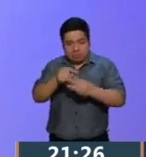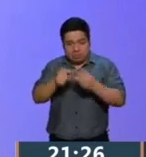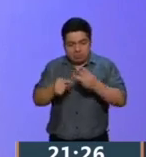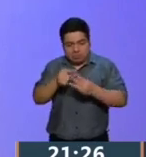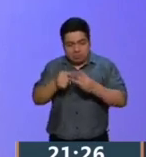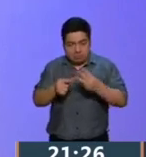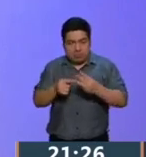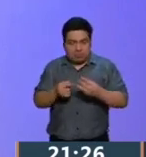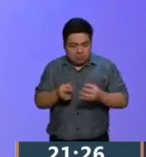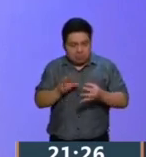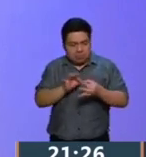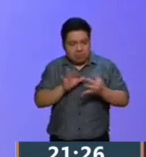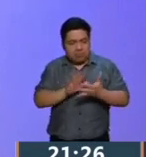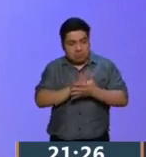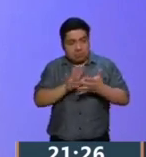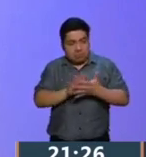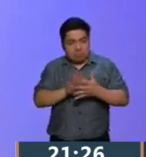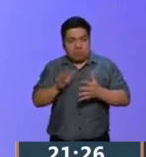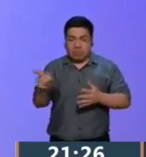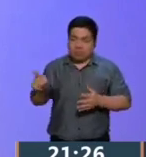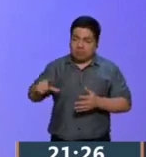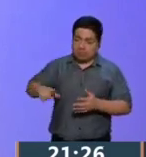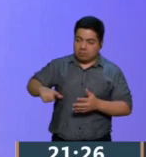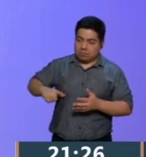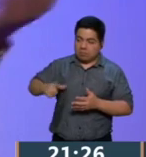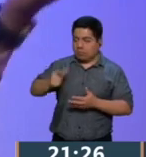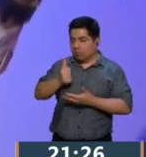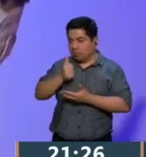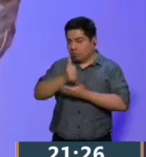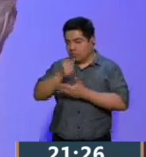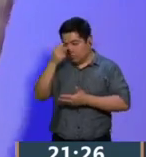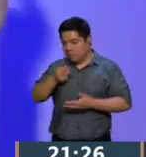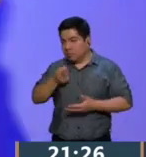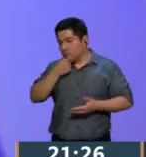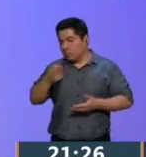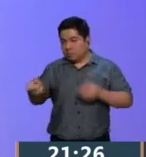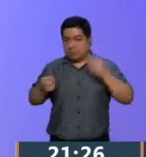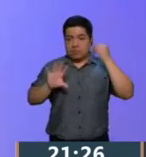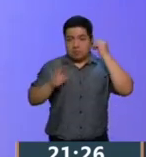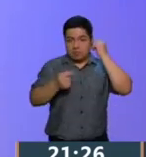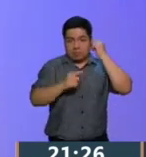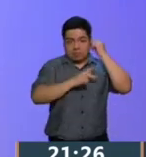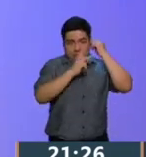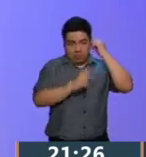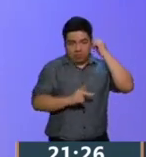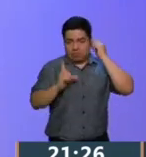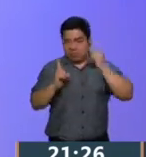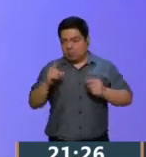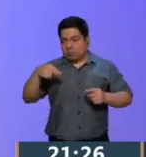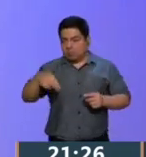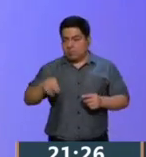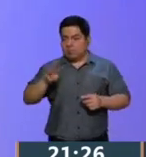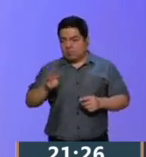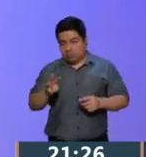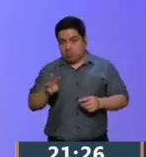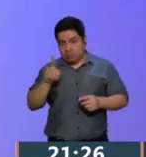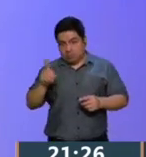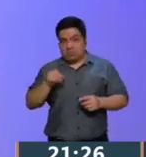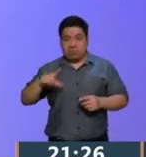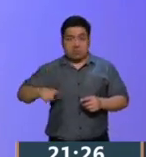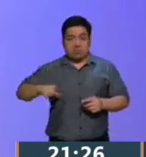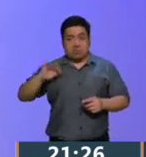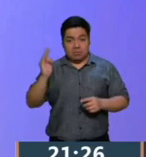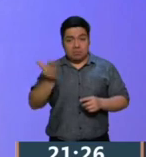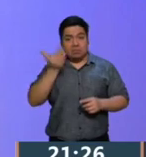las involucradas, es decirle al gobierno de la ciudad que incluso como ya entró el programa DN3, desde el gobierno federal,